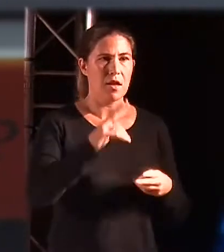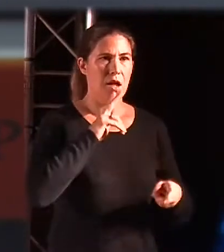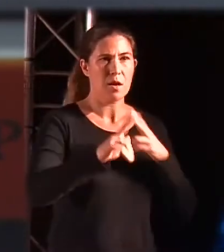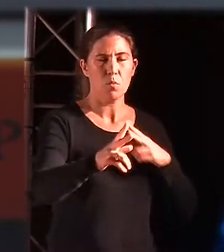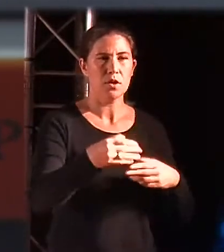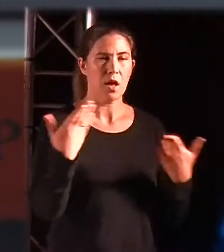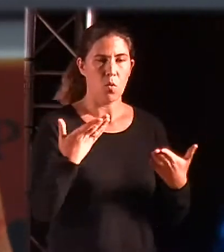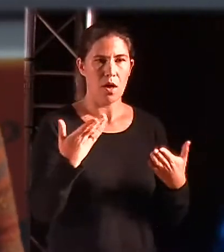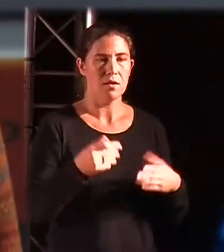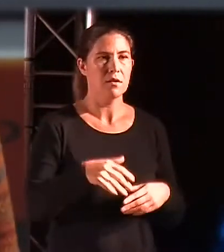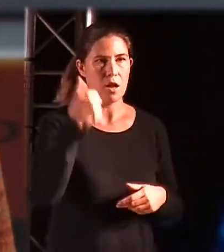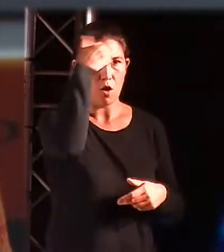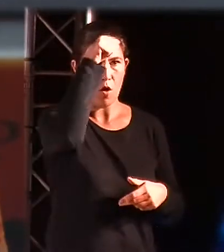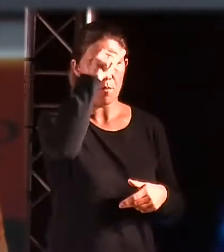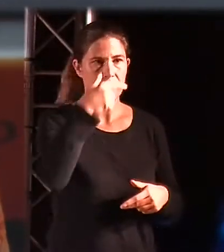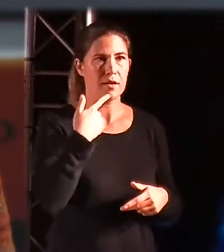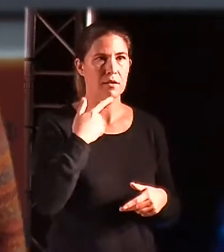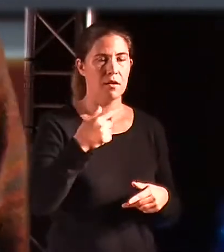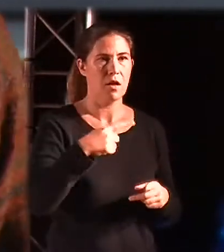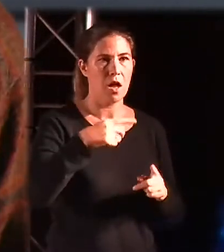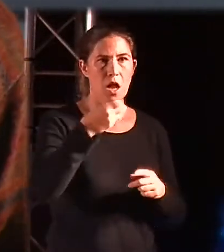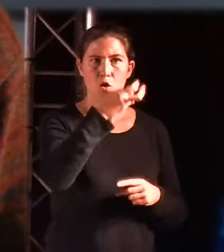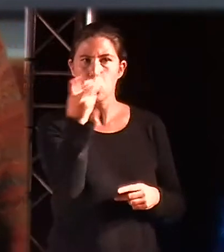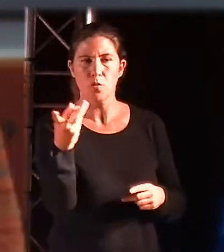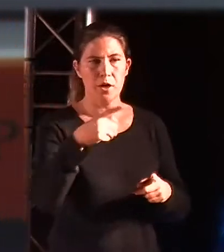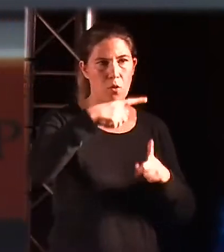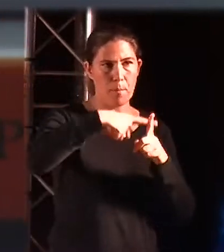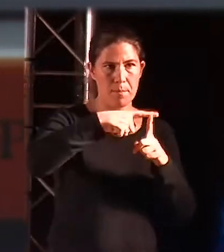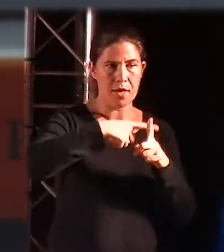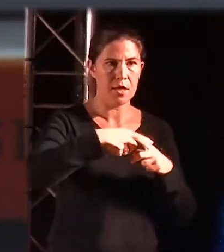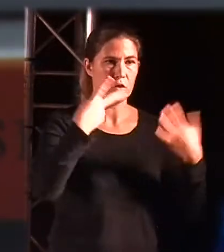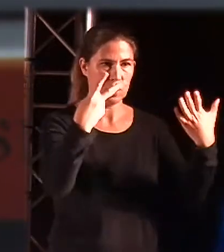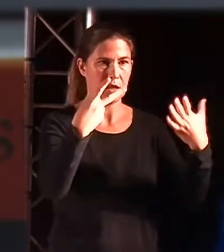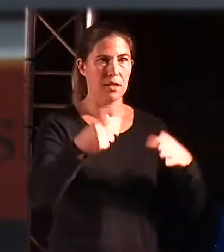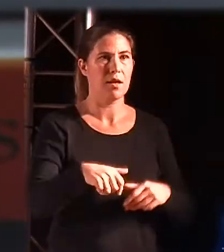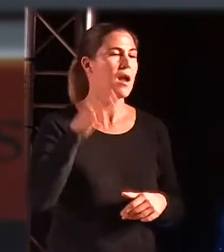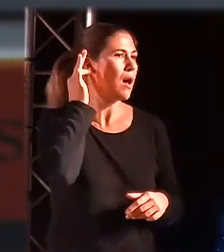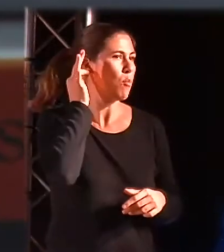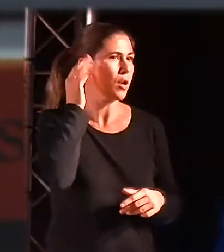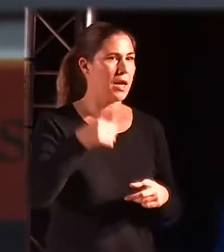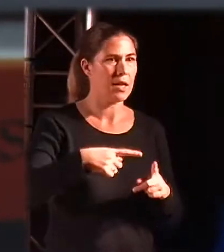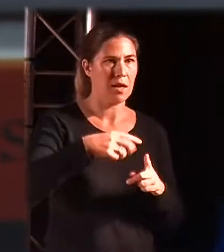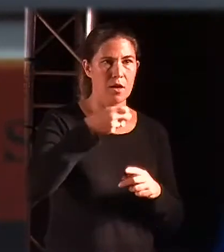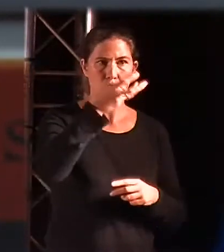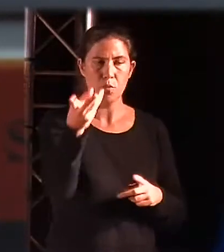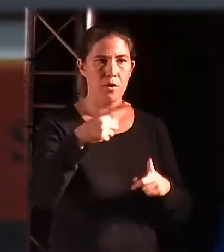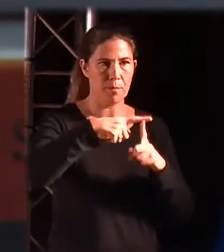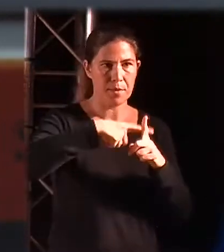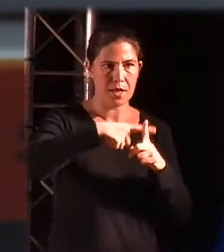fue, por parte de los hombres el número medio era 7, por parte de las mujeres el número medio era